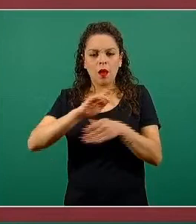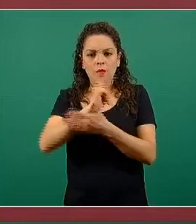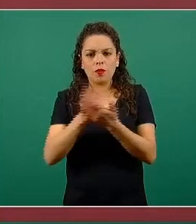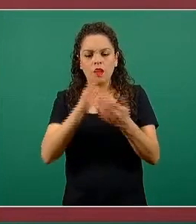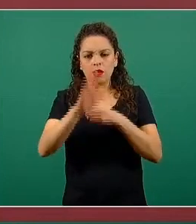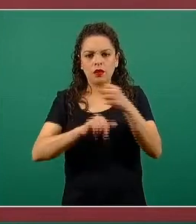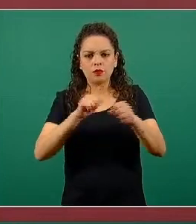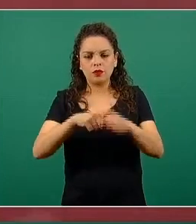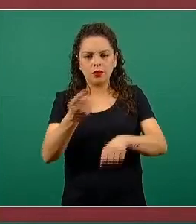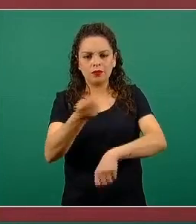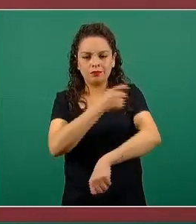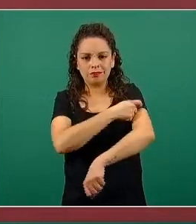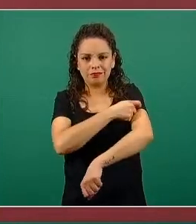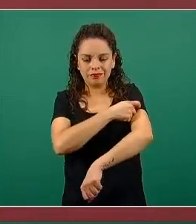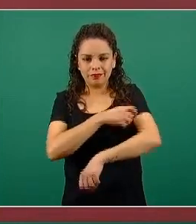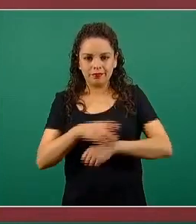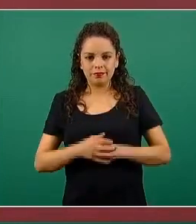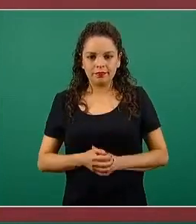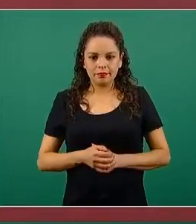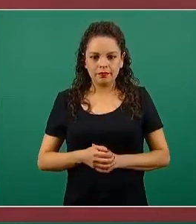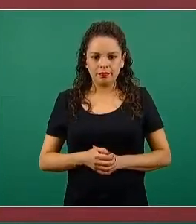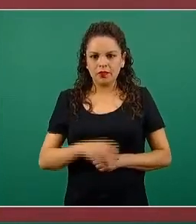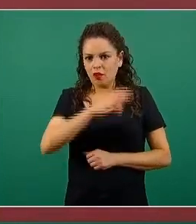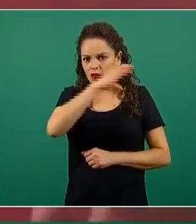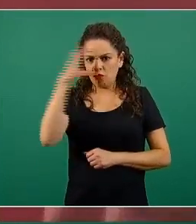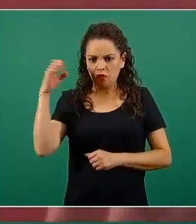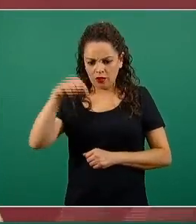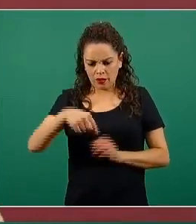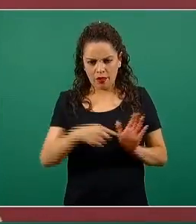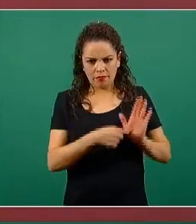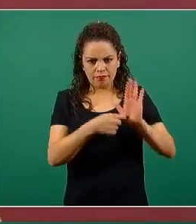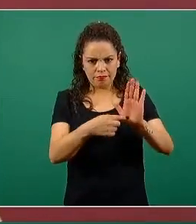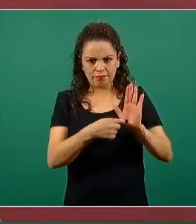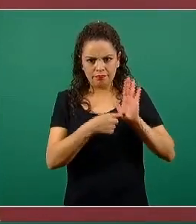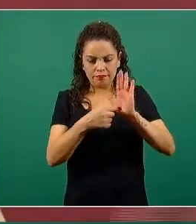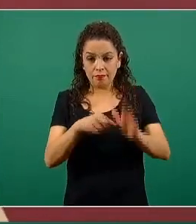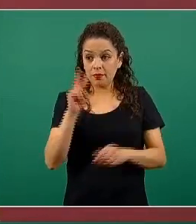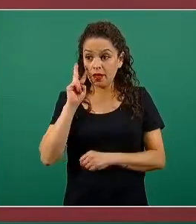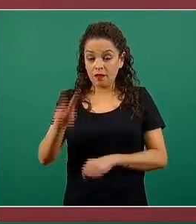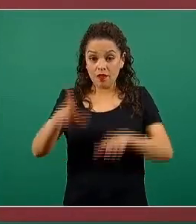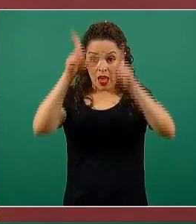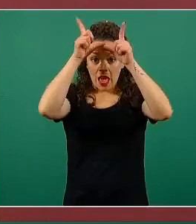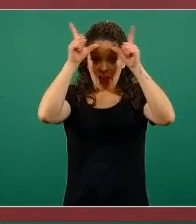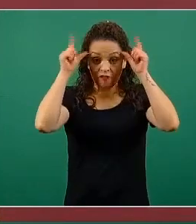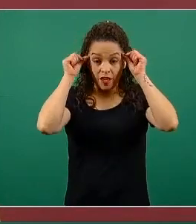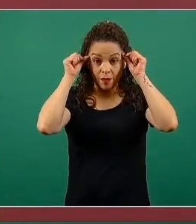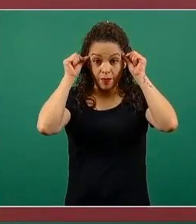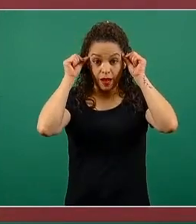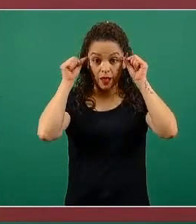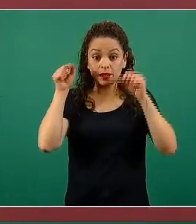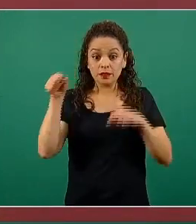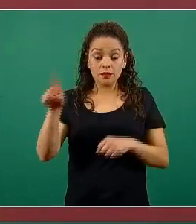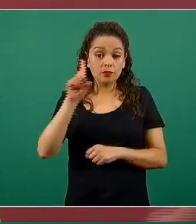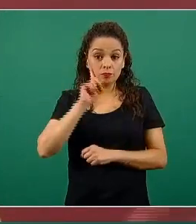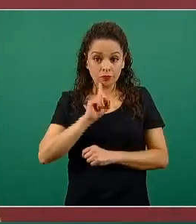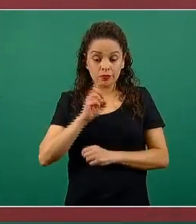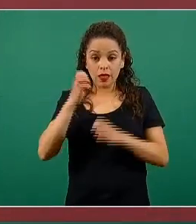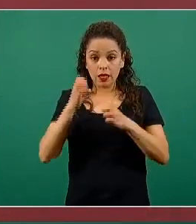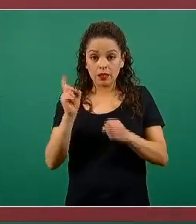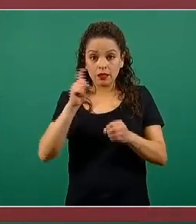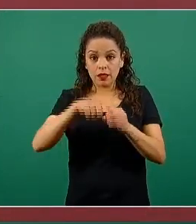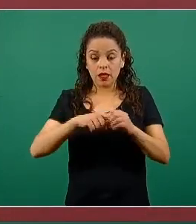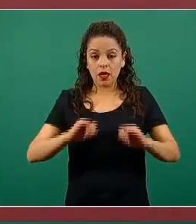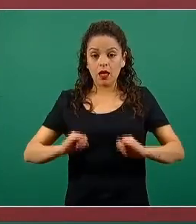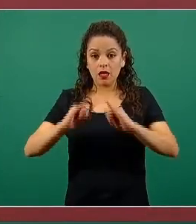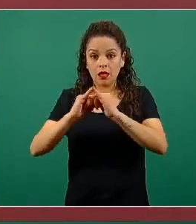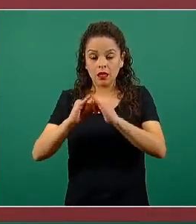fotos que mostramos hoy, que hemos mostrado ya varios días, en donde se ven enfermeras, estas enfermeras están afiliadas a las